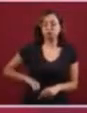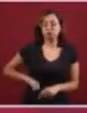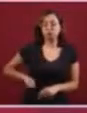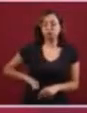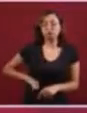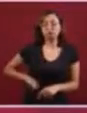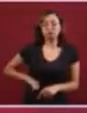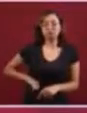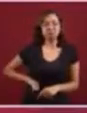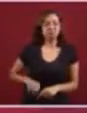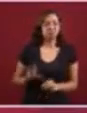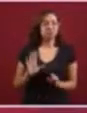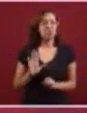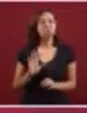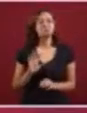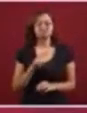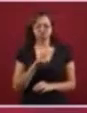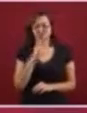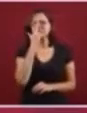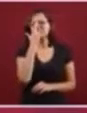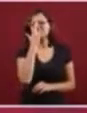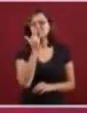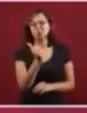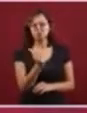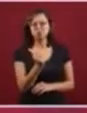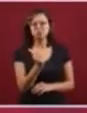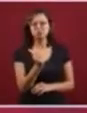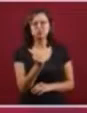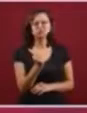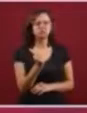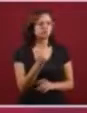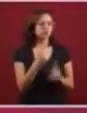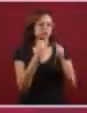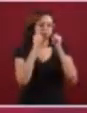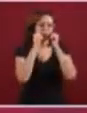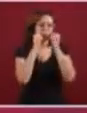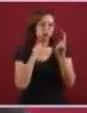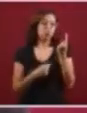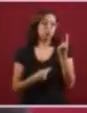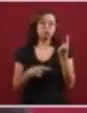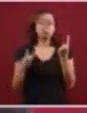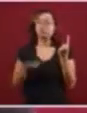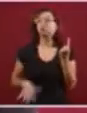por legítimo que sea, por encima del interés nacional.